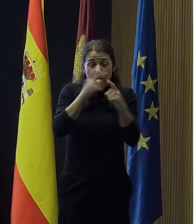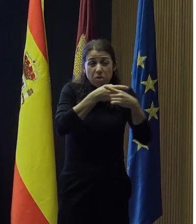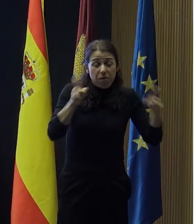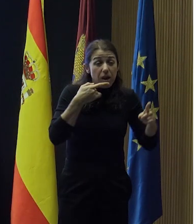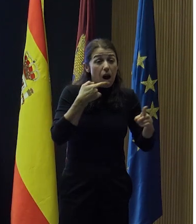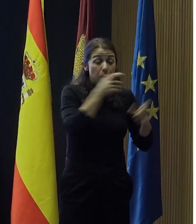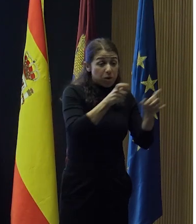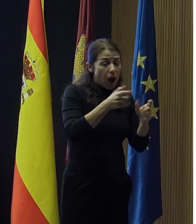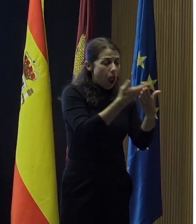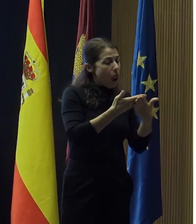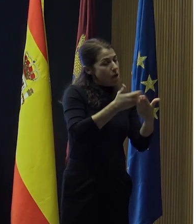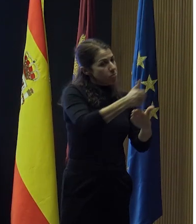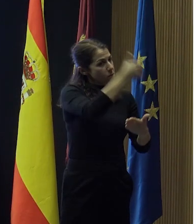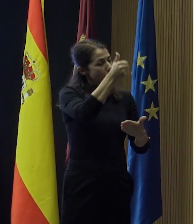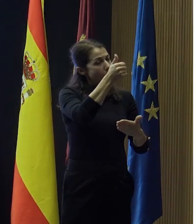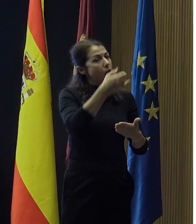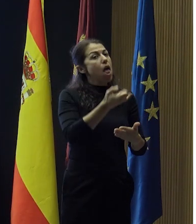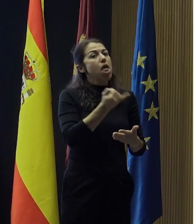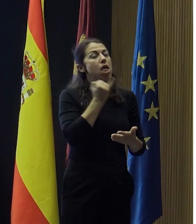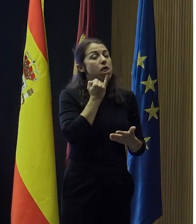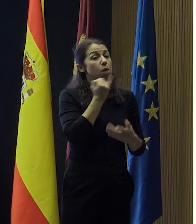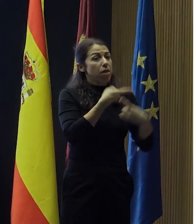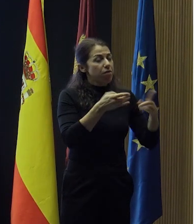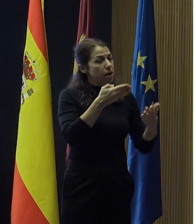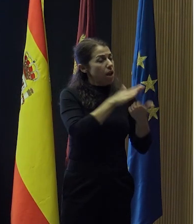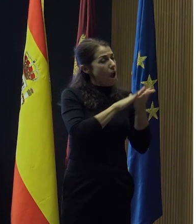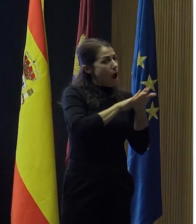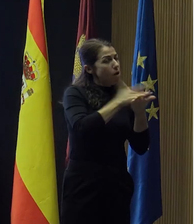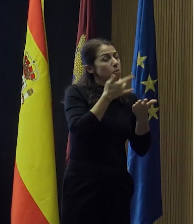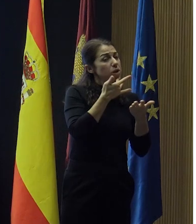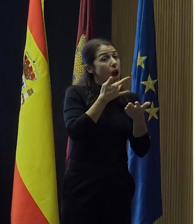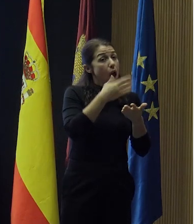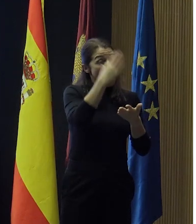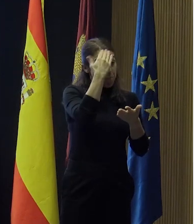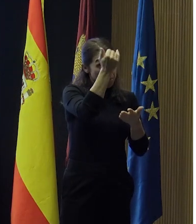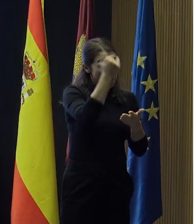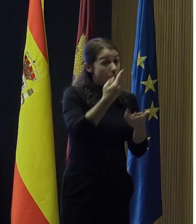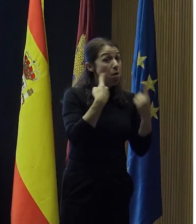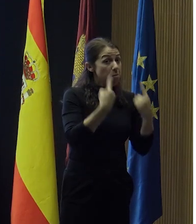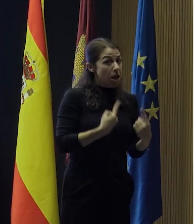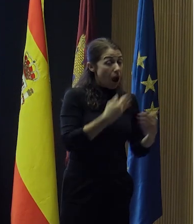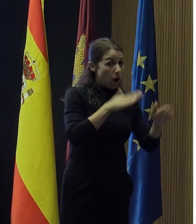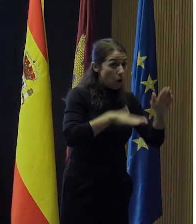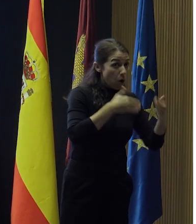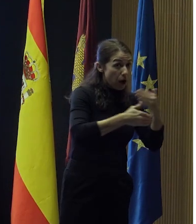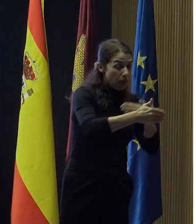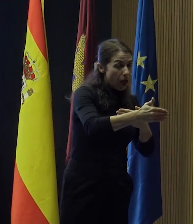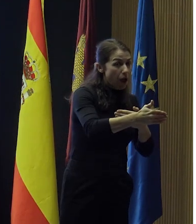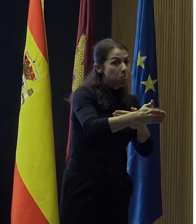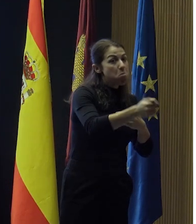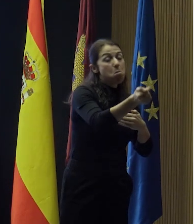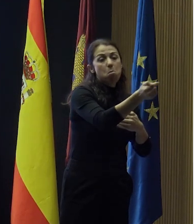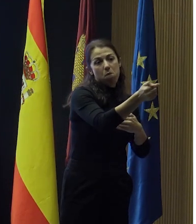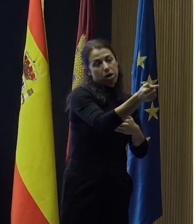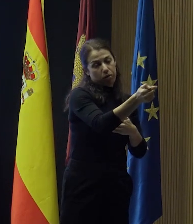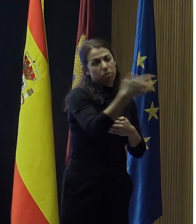lee más, que habla distintos idiomas, tiene menos pérdidas de memoria con la edad. Y eso está